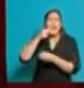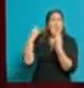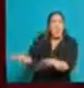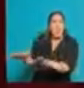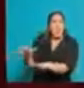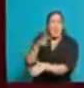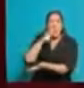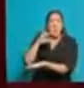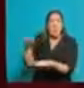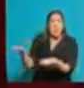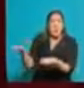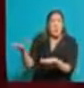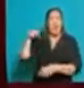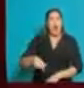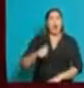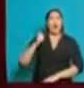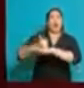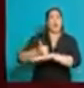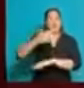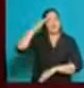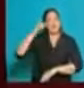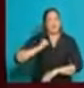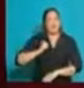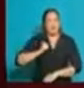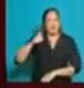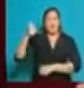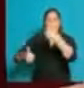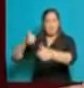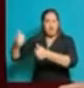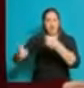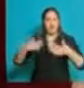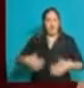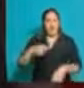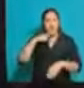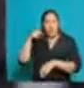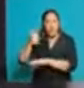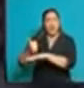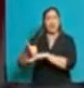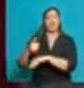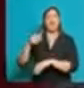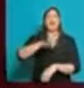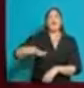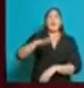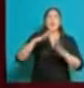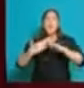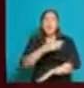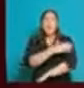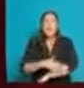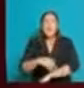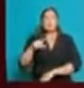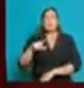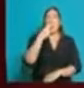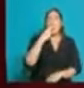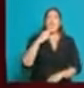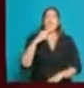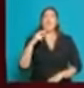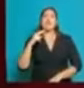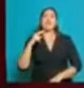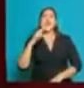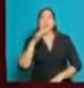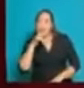Estado, de la gendarmería, como en el caso de la Villa 1114, en 3 años se redujeron los homicidios de 28 a